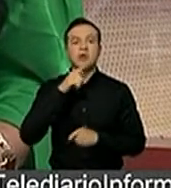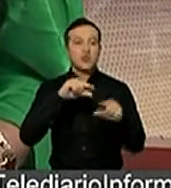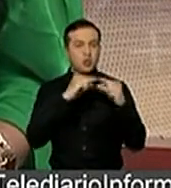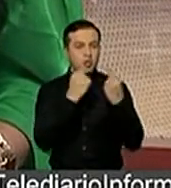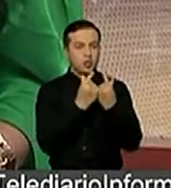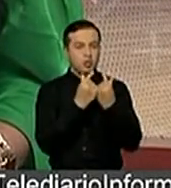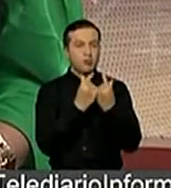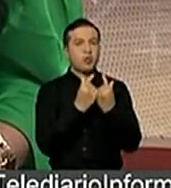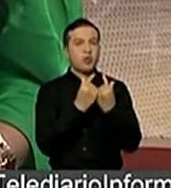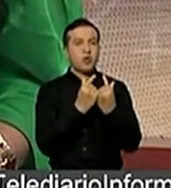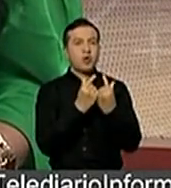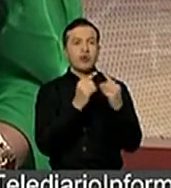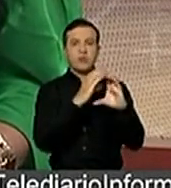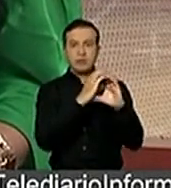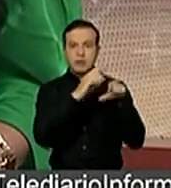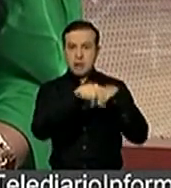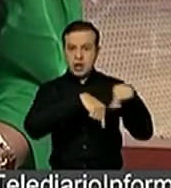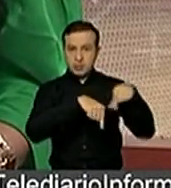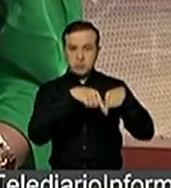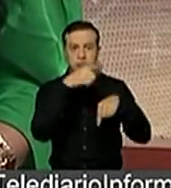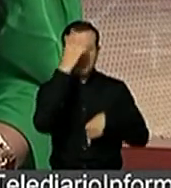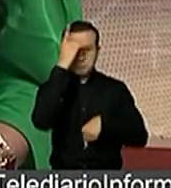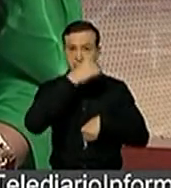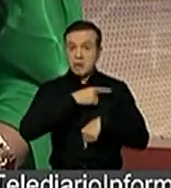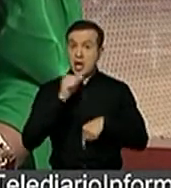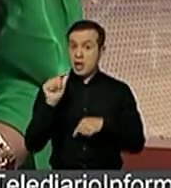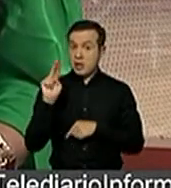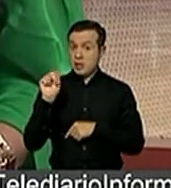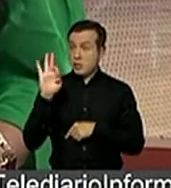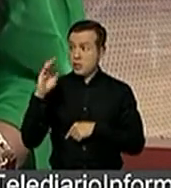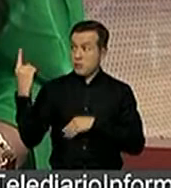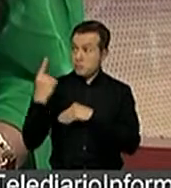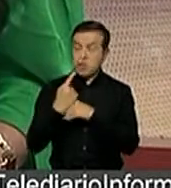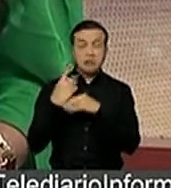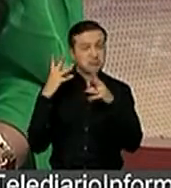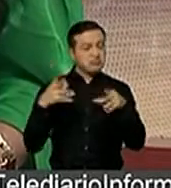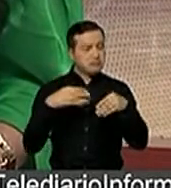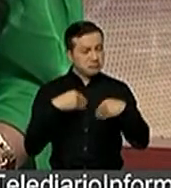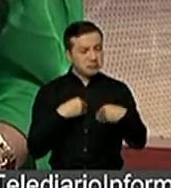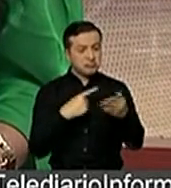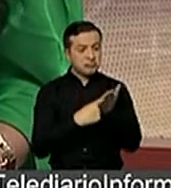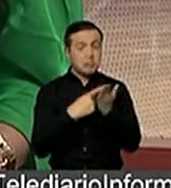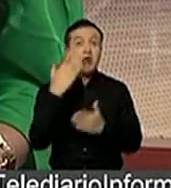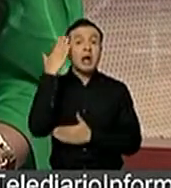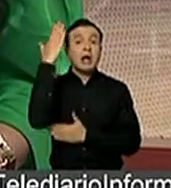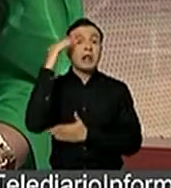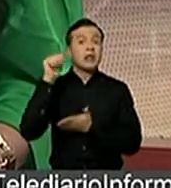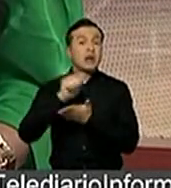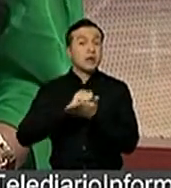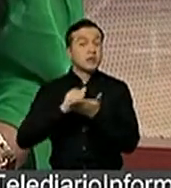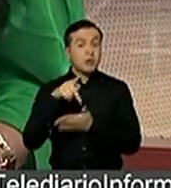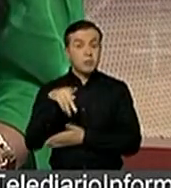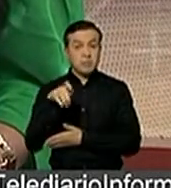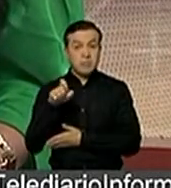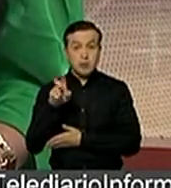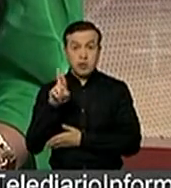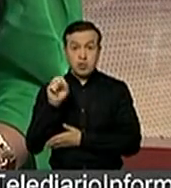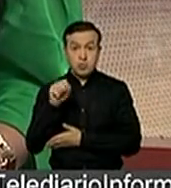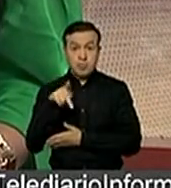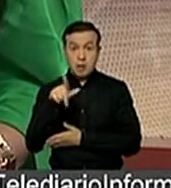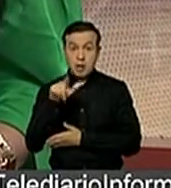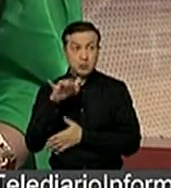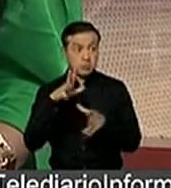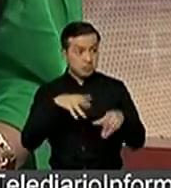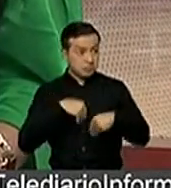Transportes, acogiéndose a la resolución de la Agencia Nacional de Tránsito. El alcalde de la capital, Azuaya, Pedro Palacios, rechazó esta